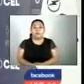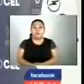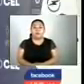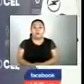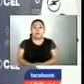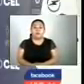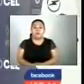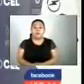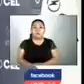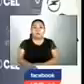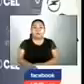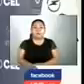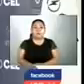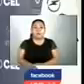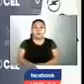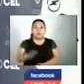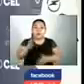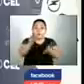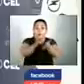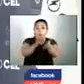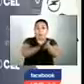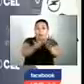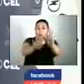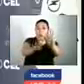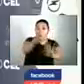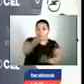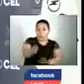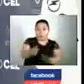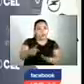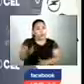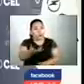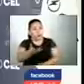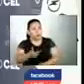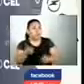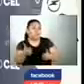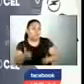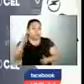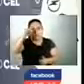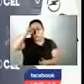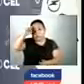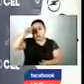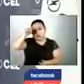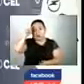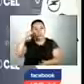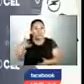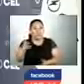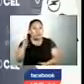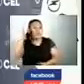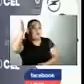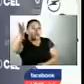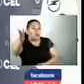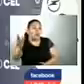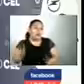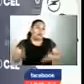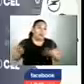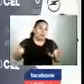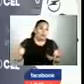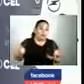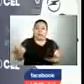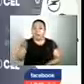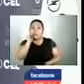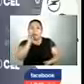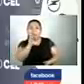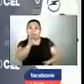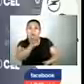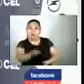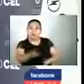Se fijó en nueve meses. Nosotros lo queremos hacer bien. No quiero que después, en un futuro, no vaya a venir alguien y